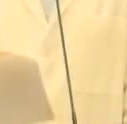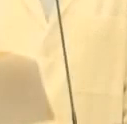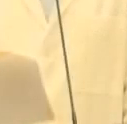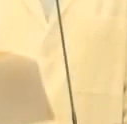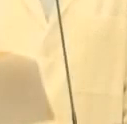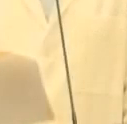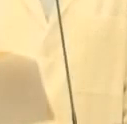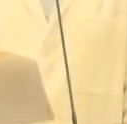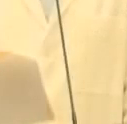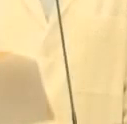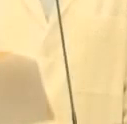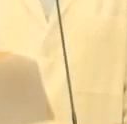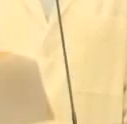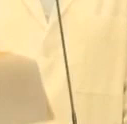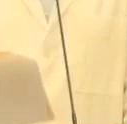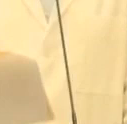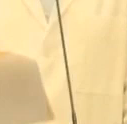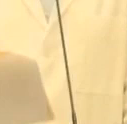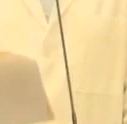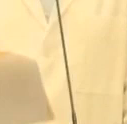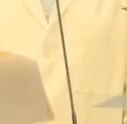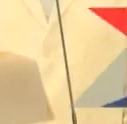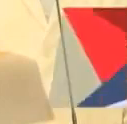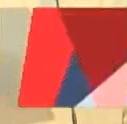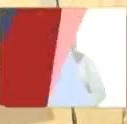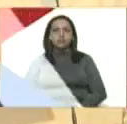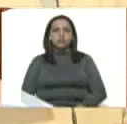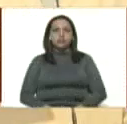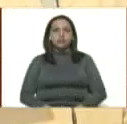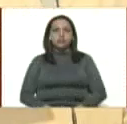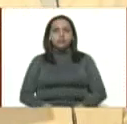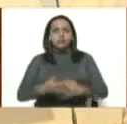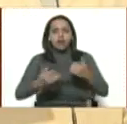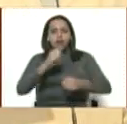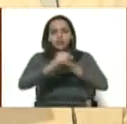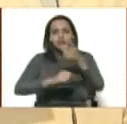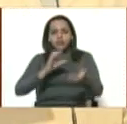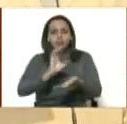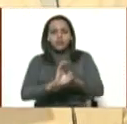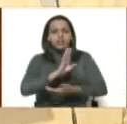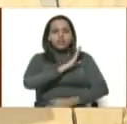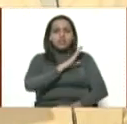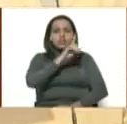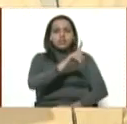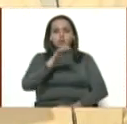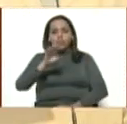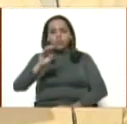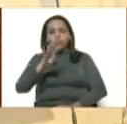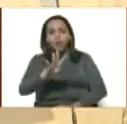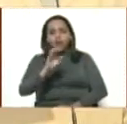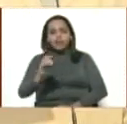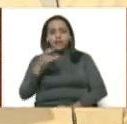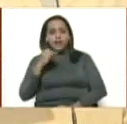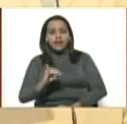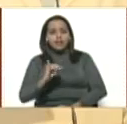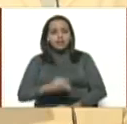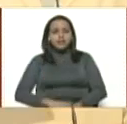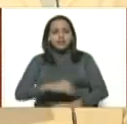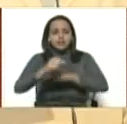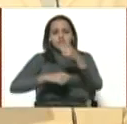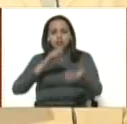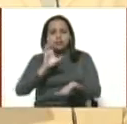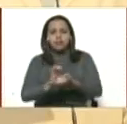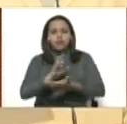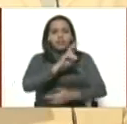infección por COVID-19. De estos 140 nuevos casos, 24 son de Catia, de la parroquia